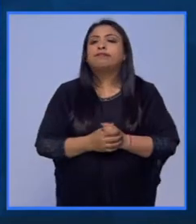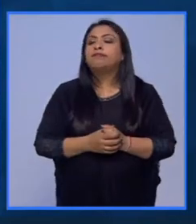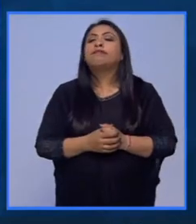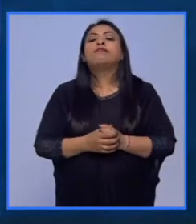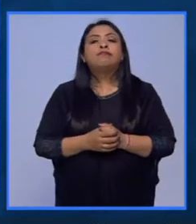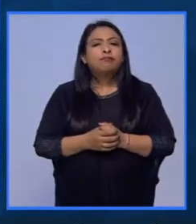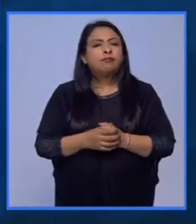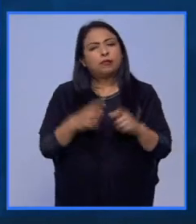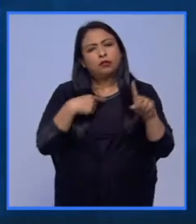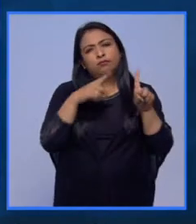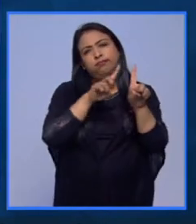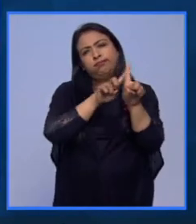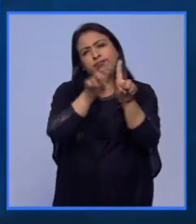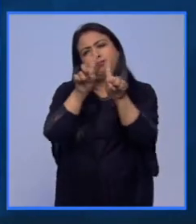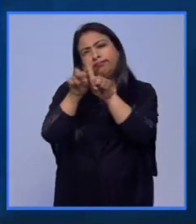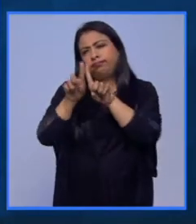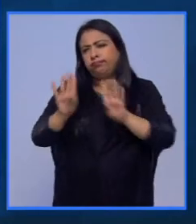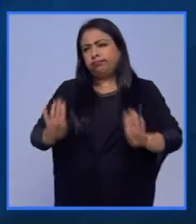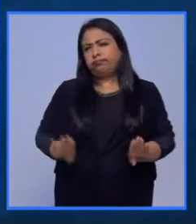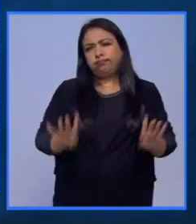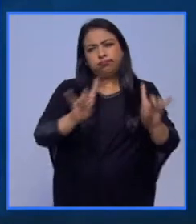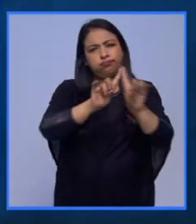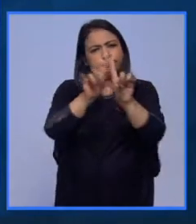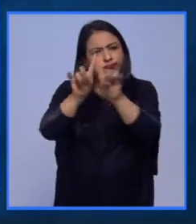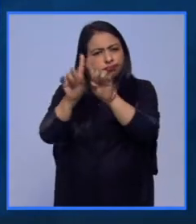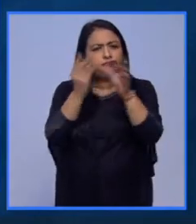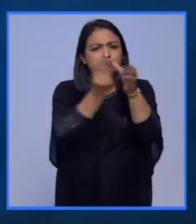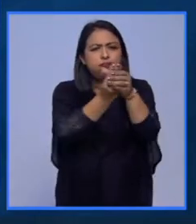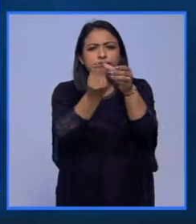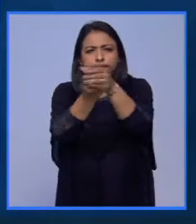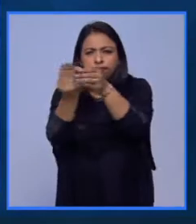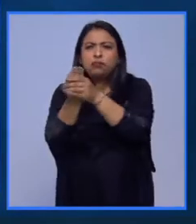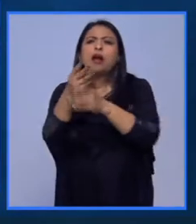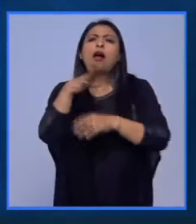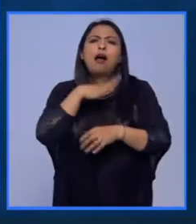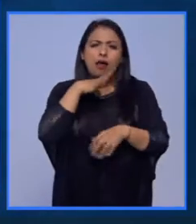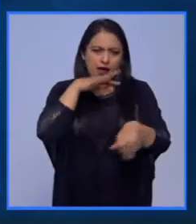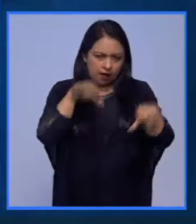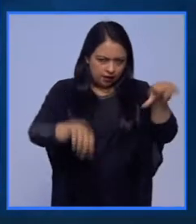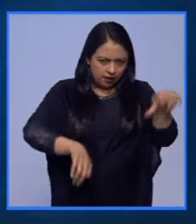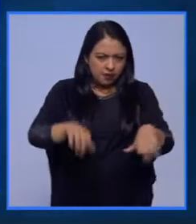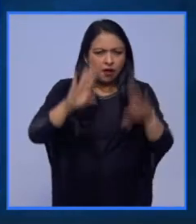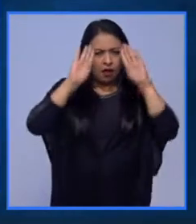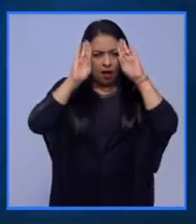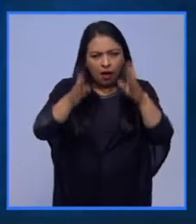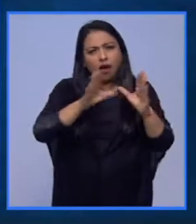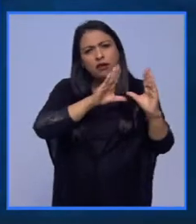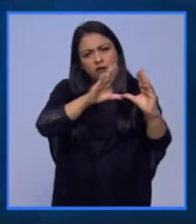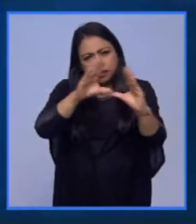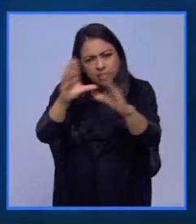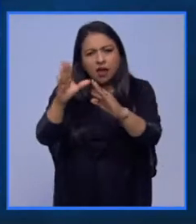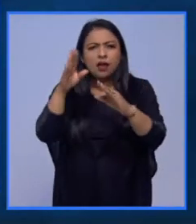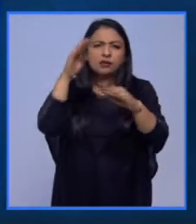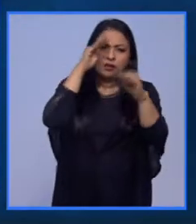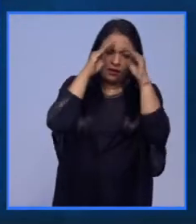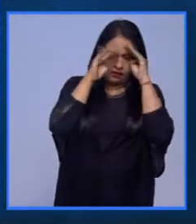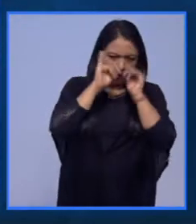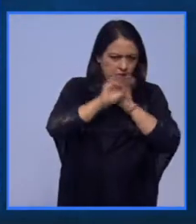son muchas y de todo tipo. Por supuesto que hay actividades académicas y de